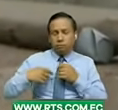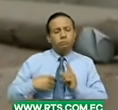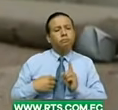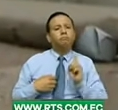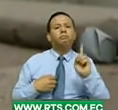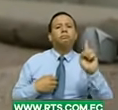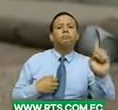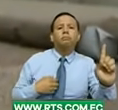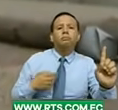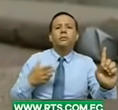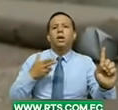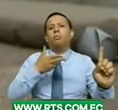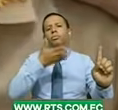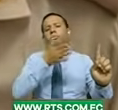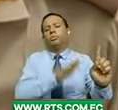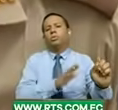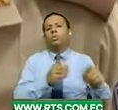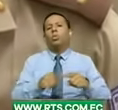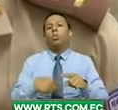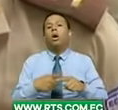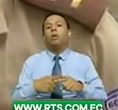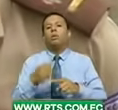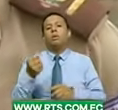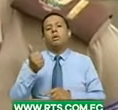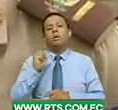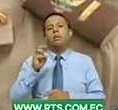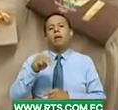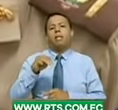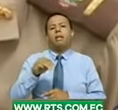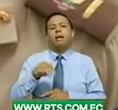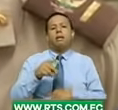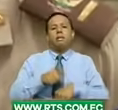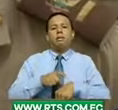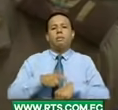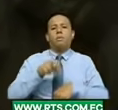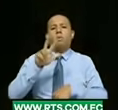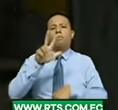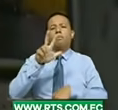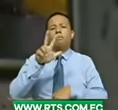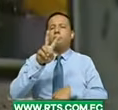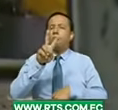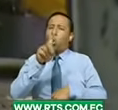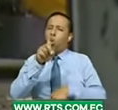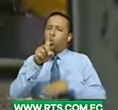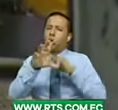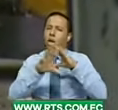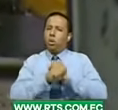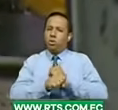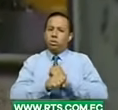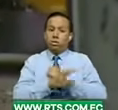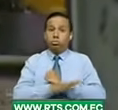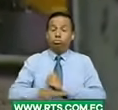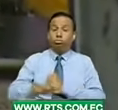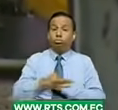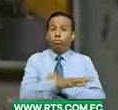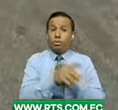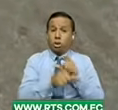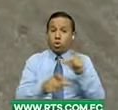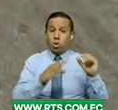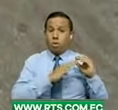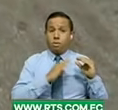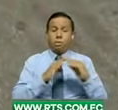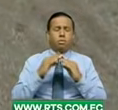Eran las 23 horas del martes cuando moradores de la cooperativa Cristal en el Guasmo Sur se vieron alarmados por las detonaciones